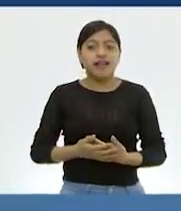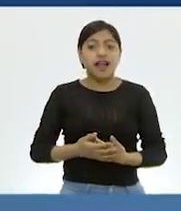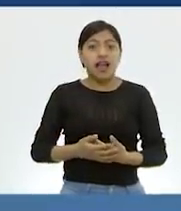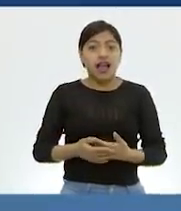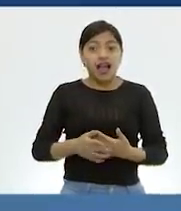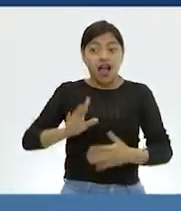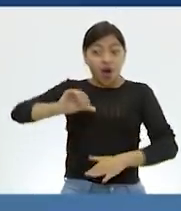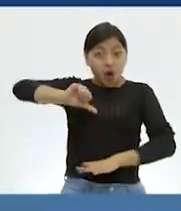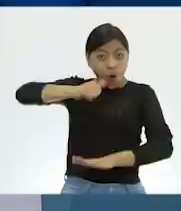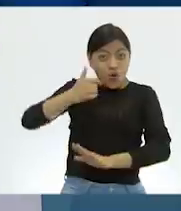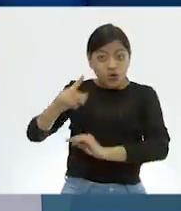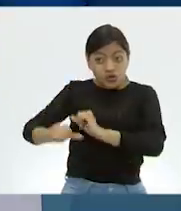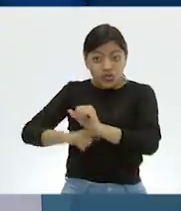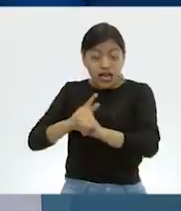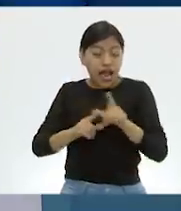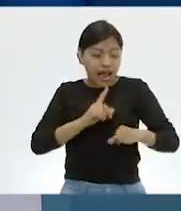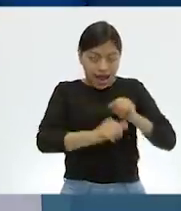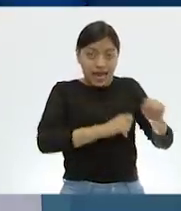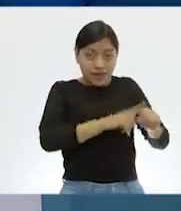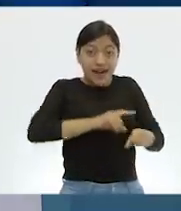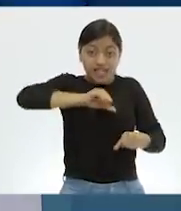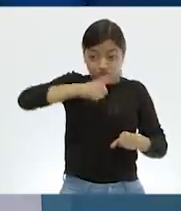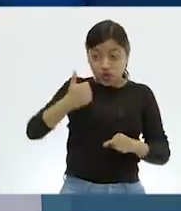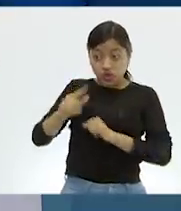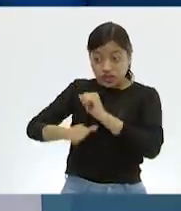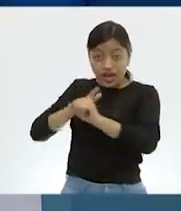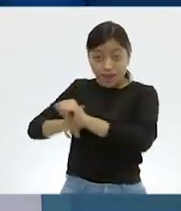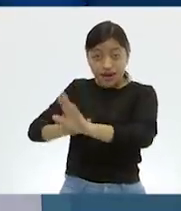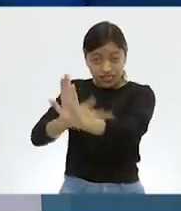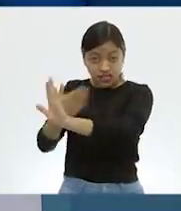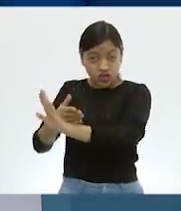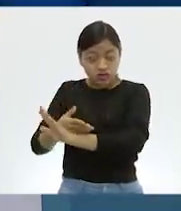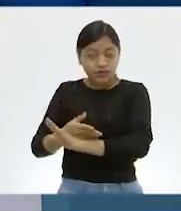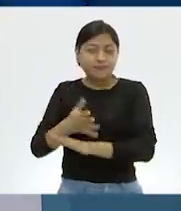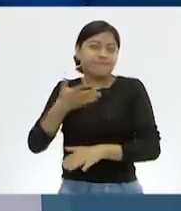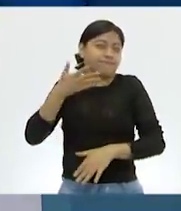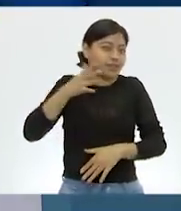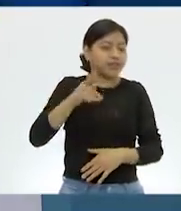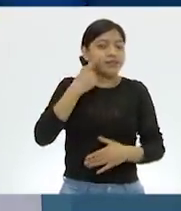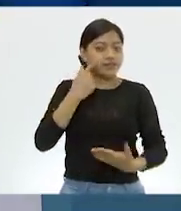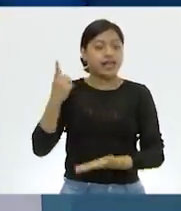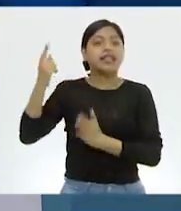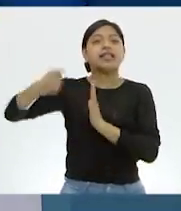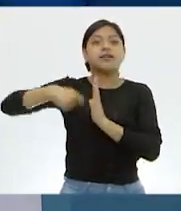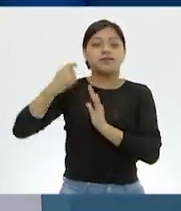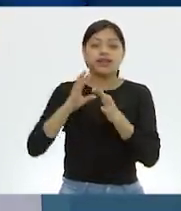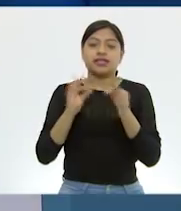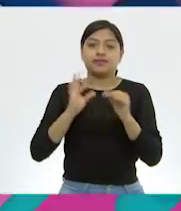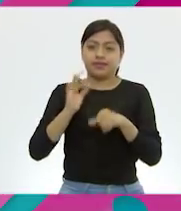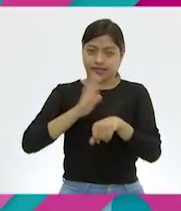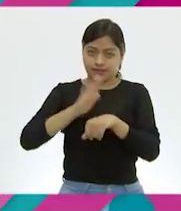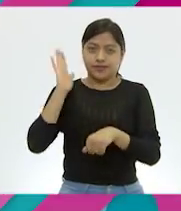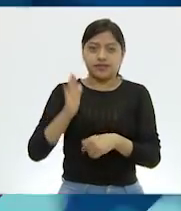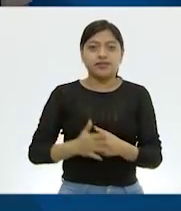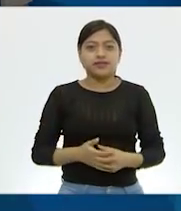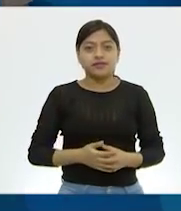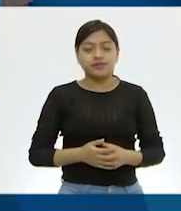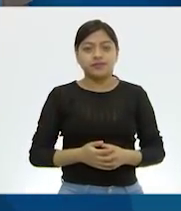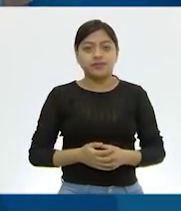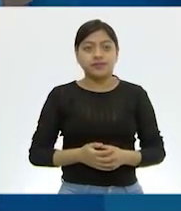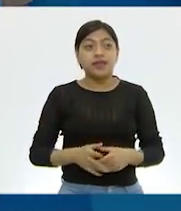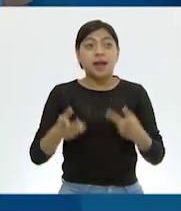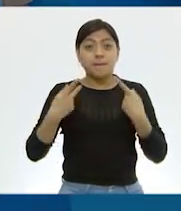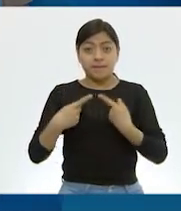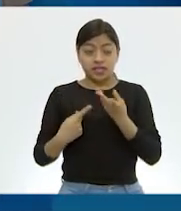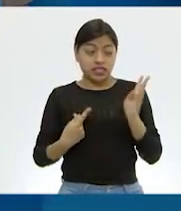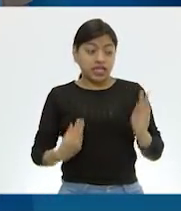los demás? Algo así, Ton. Pero vamos a ver los siguientes videos para conocer más a fondo de esto. Los seres